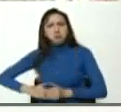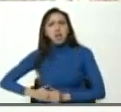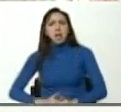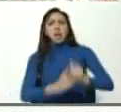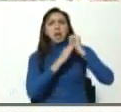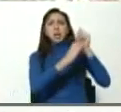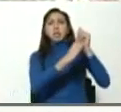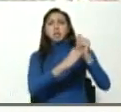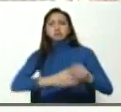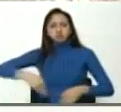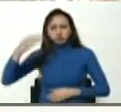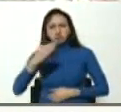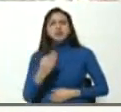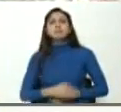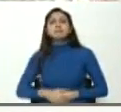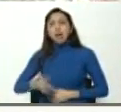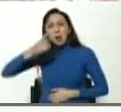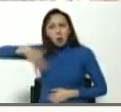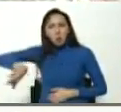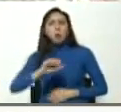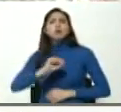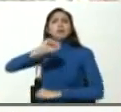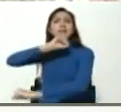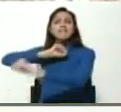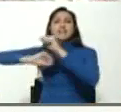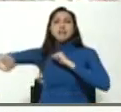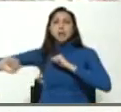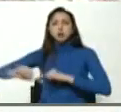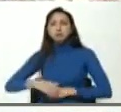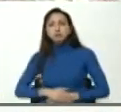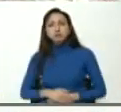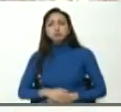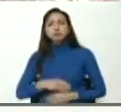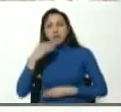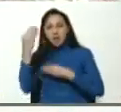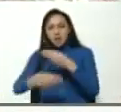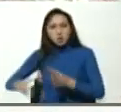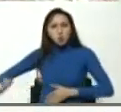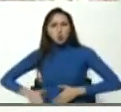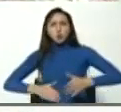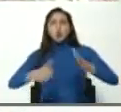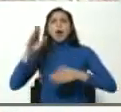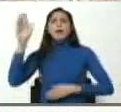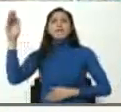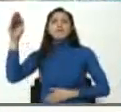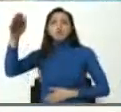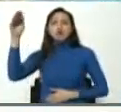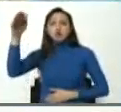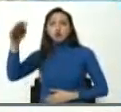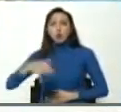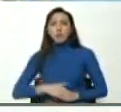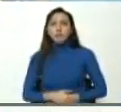para defender al pueblo para construir los caminos del futuro